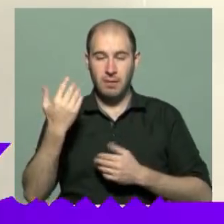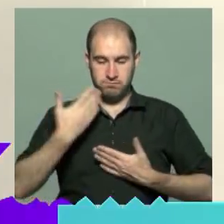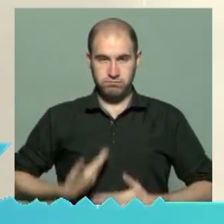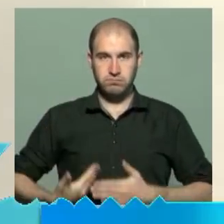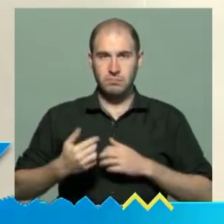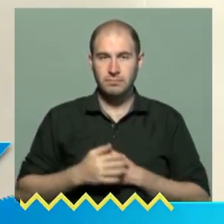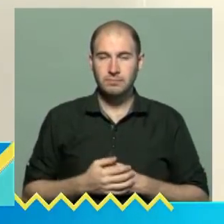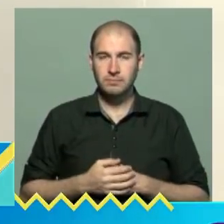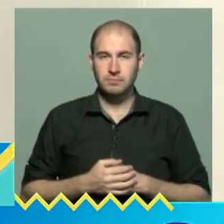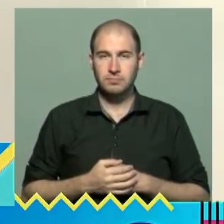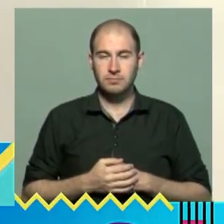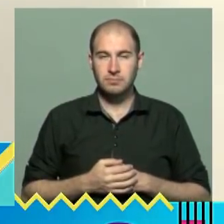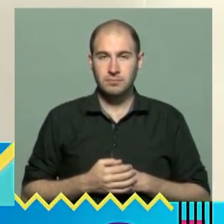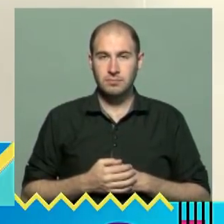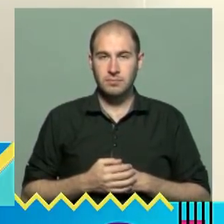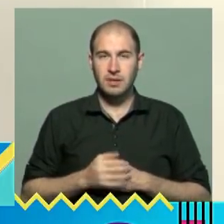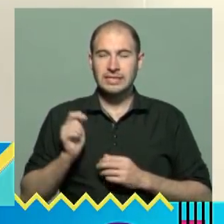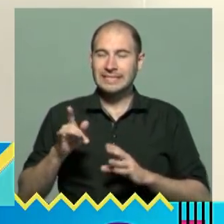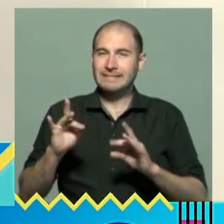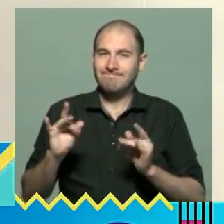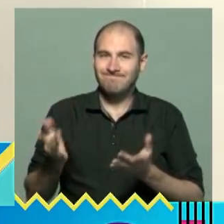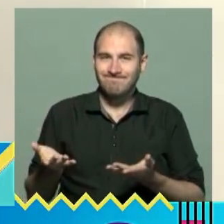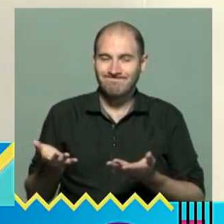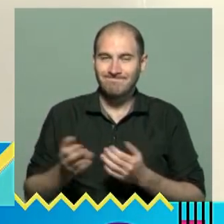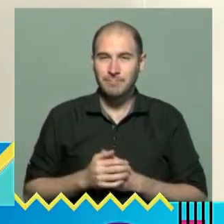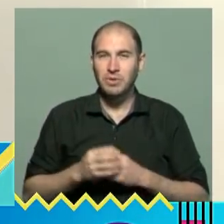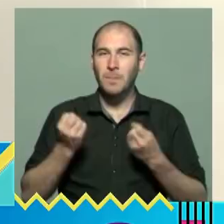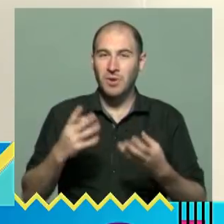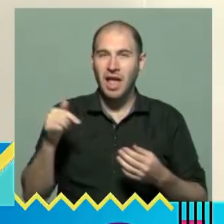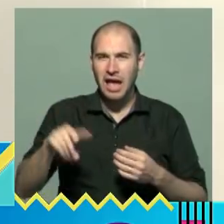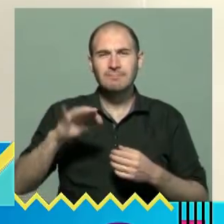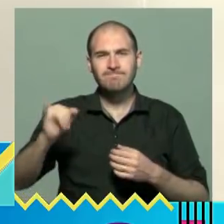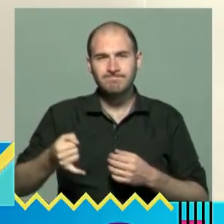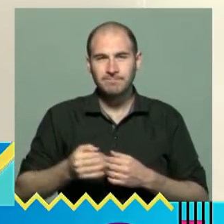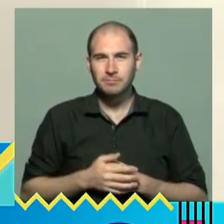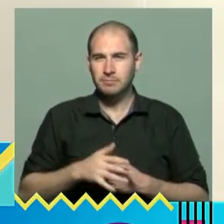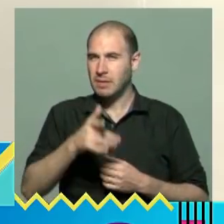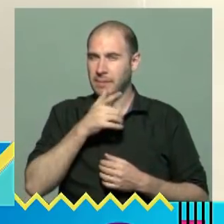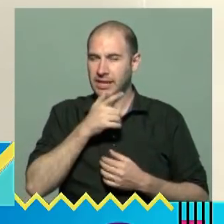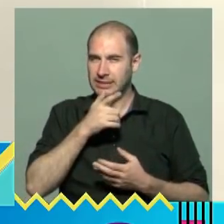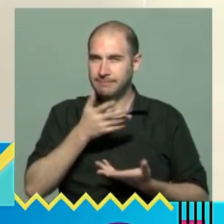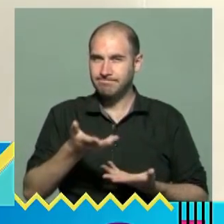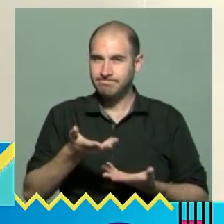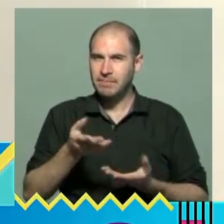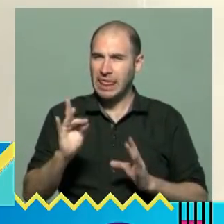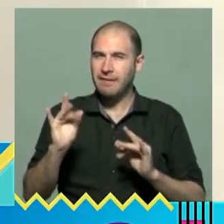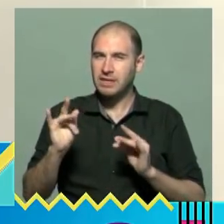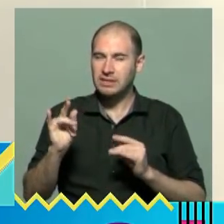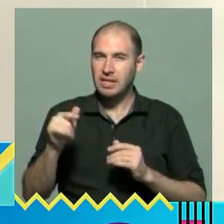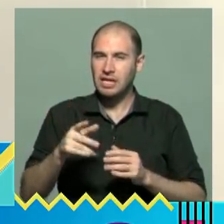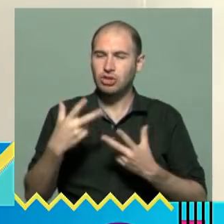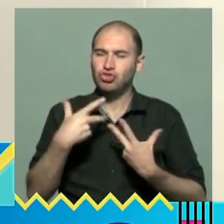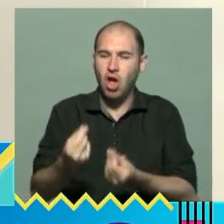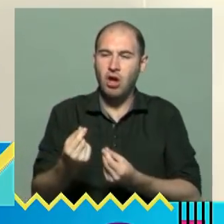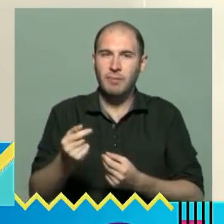cuerpo. Digamos, es muy difícil, justamente porque ahí sí digamos, me parece medio difícil que se